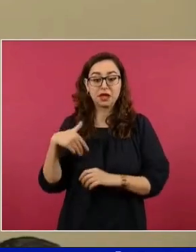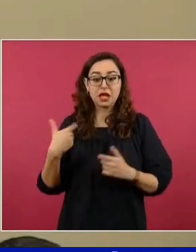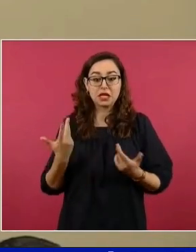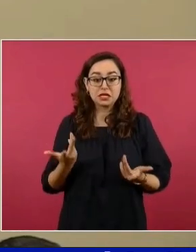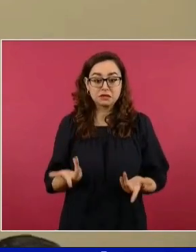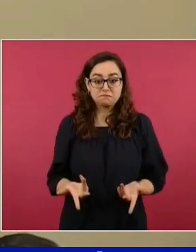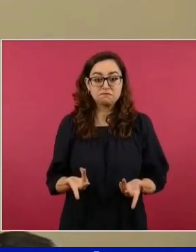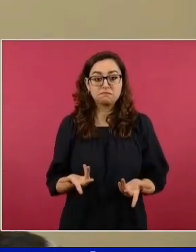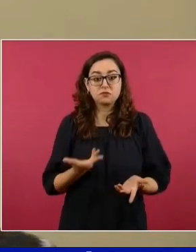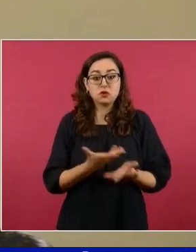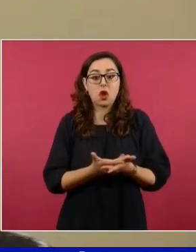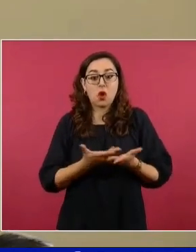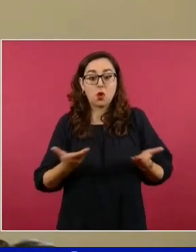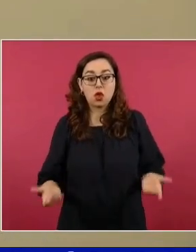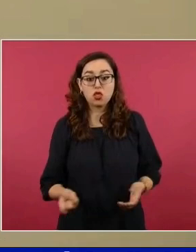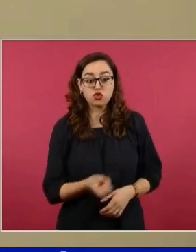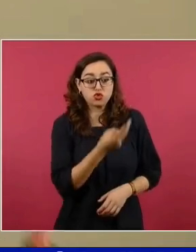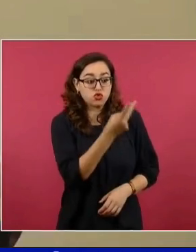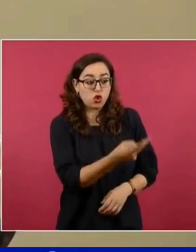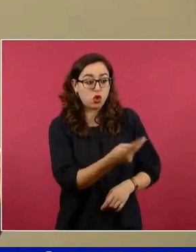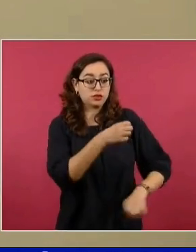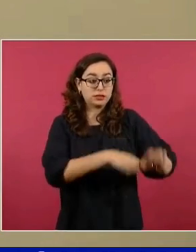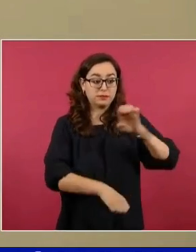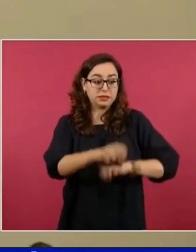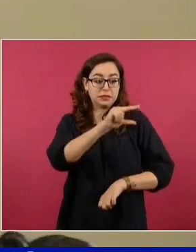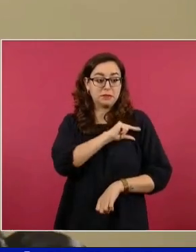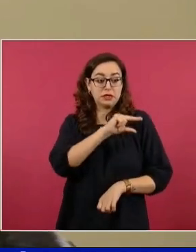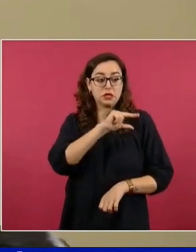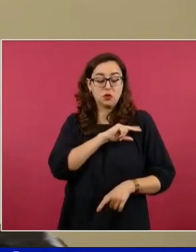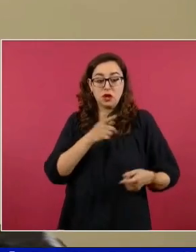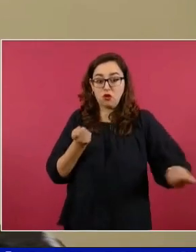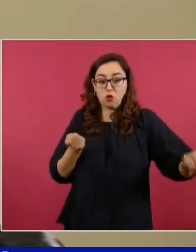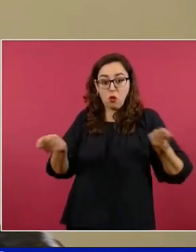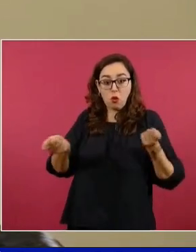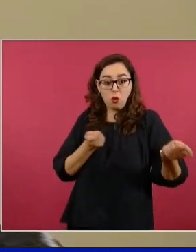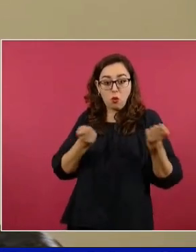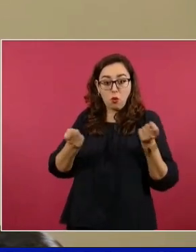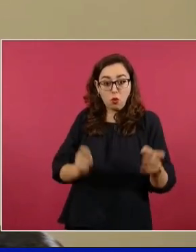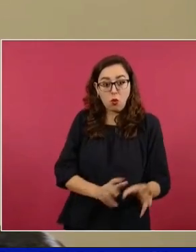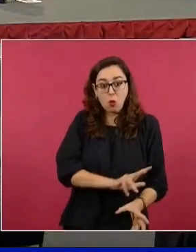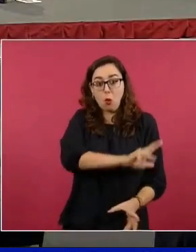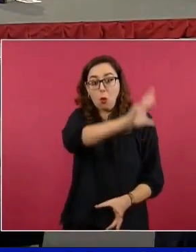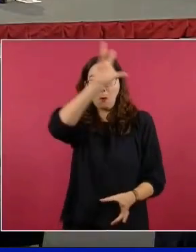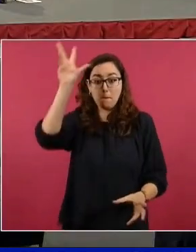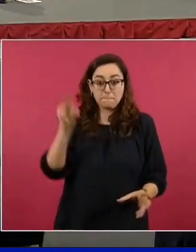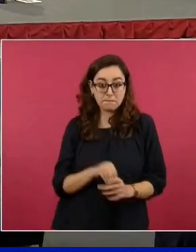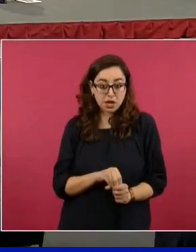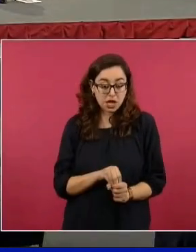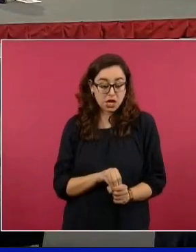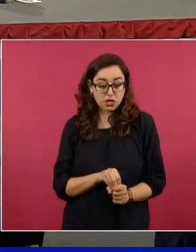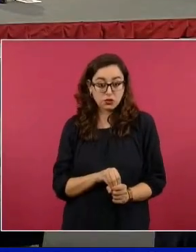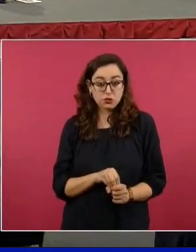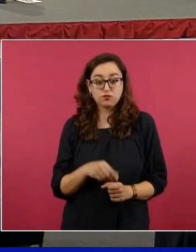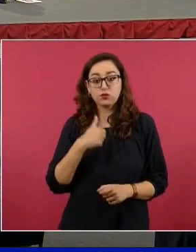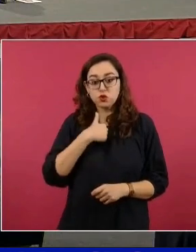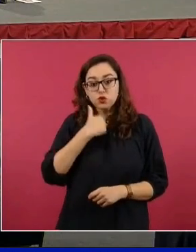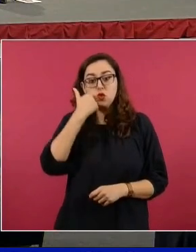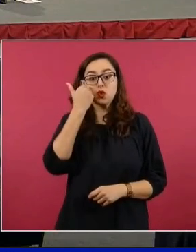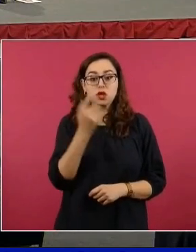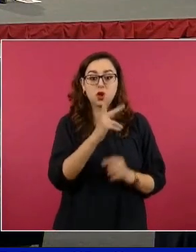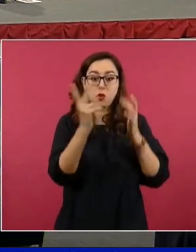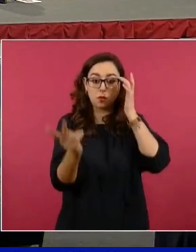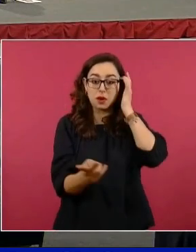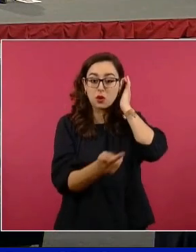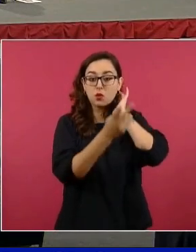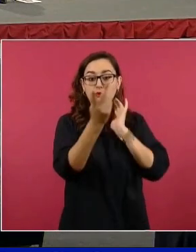un duopolio privado. Pero lo que yo le quisiera preguntar, que no es qué hace la